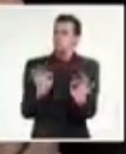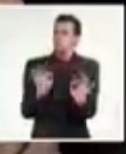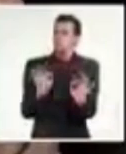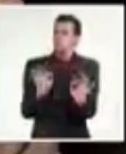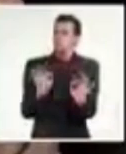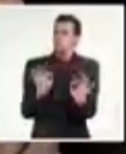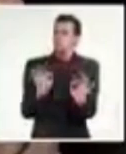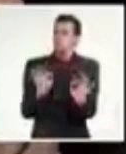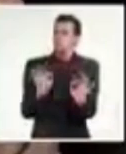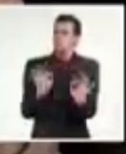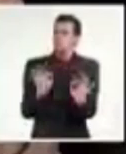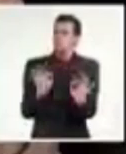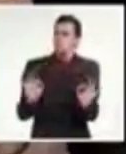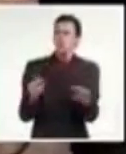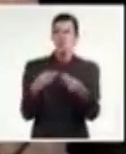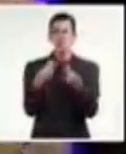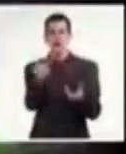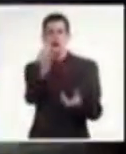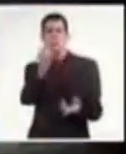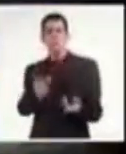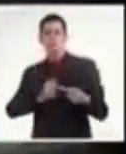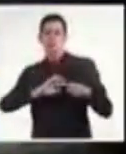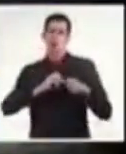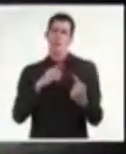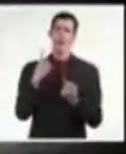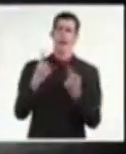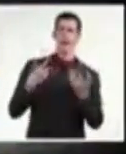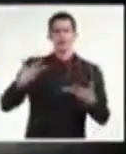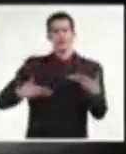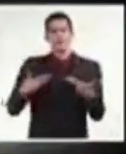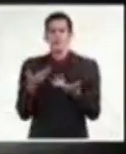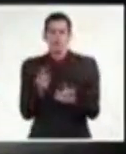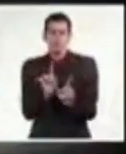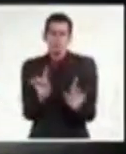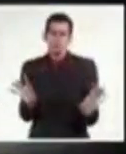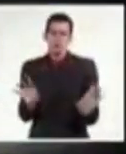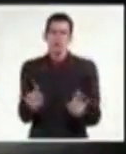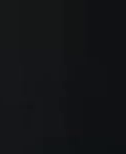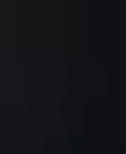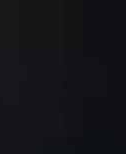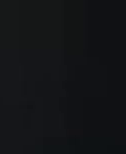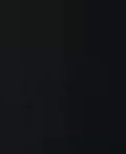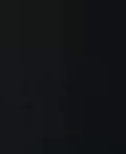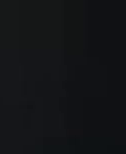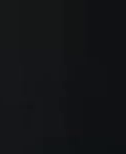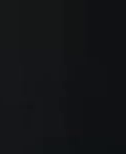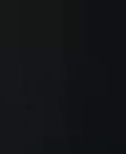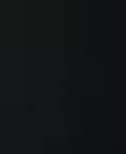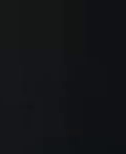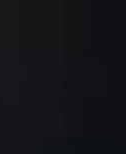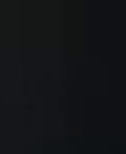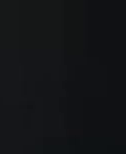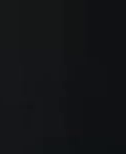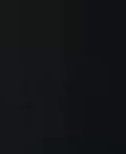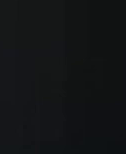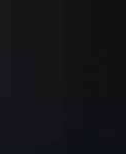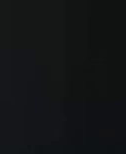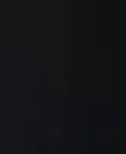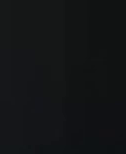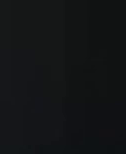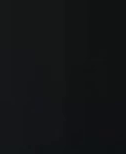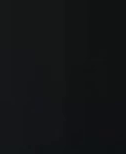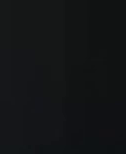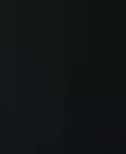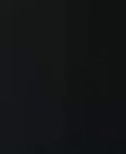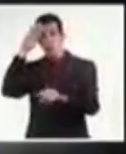los hombres yo les gusto. I'm sorry for you. De Cuba. No es lo mismo estar aquí que estar allí. Métase esto en la cabeza, que en Cuba